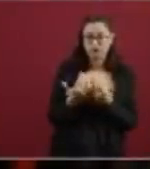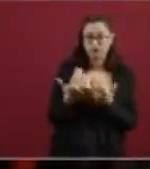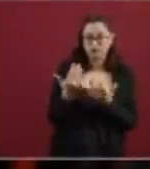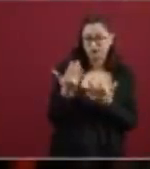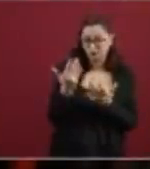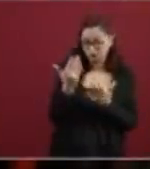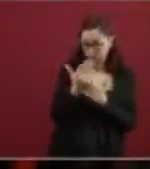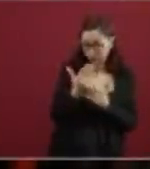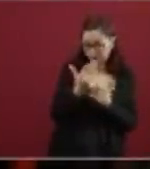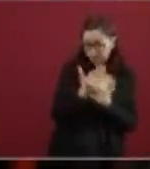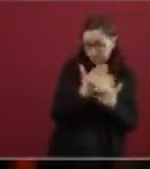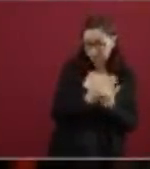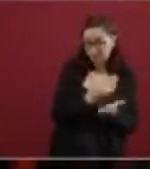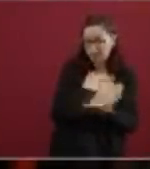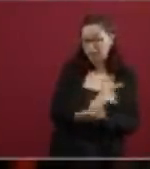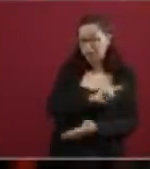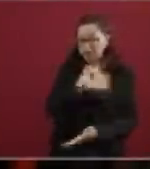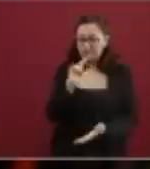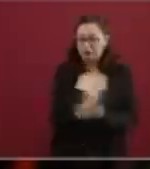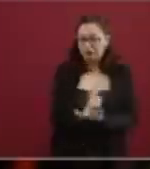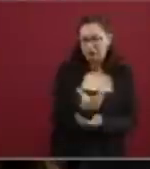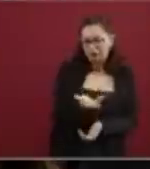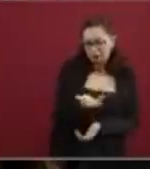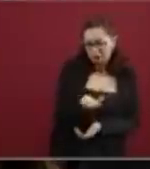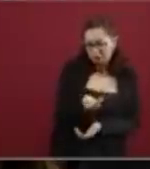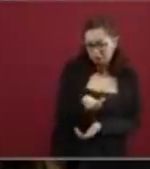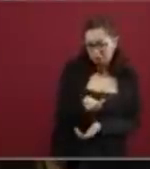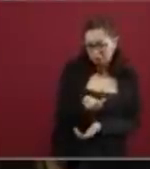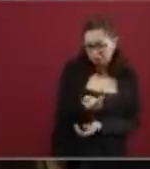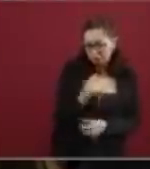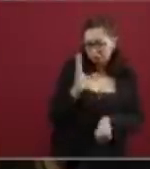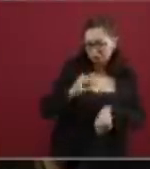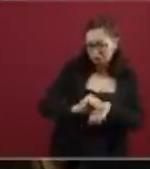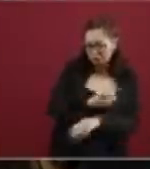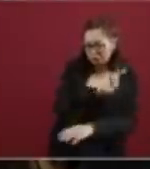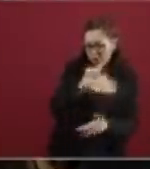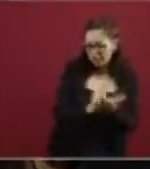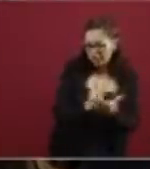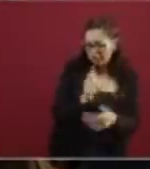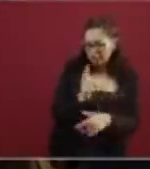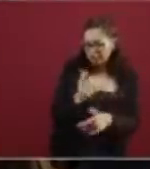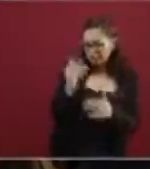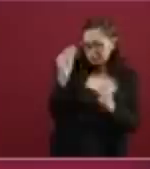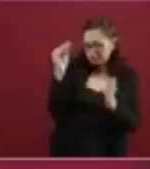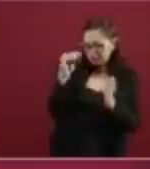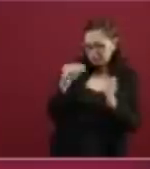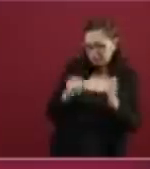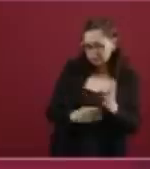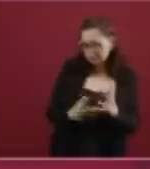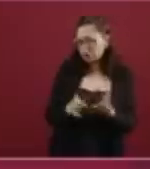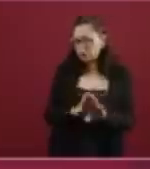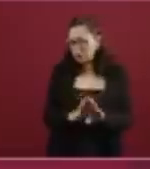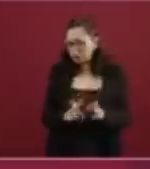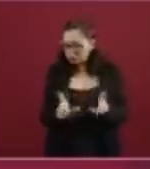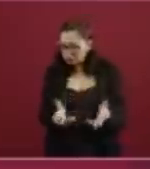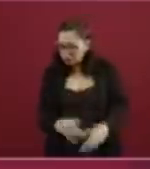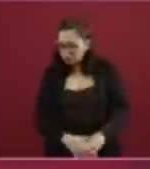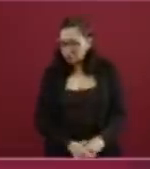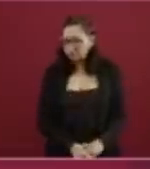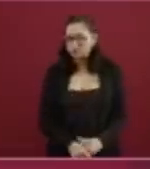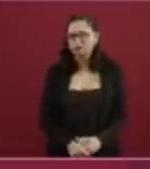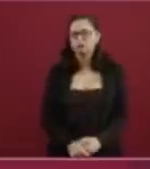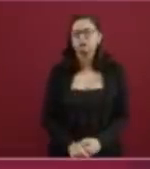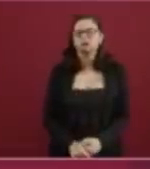el cannabis o incluso otras drogas que se usan de manera lúdica entre la población. Gracias. Sí, mire, la